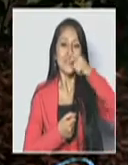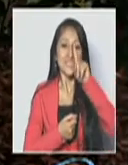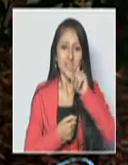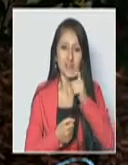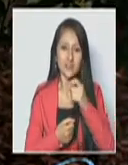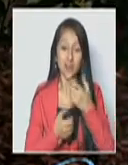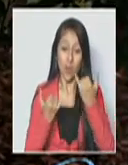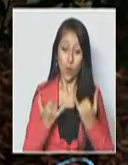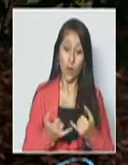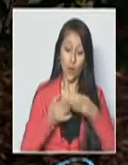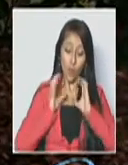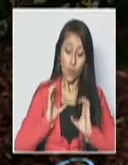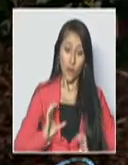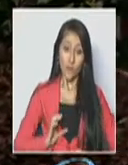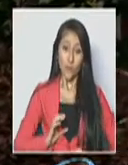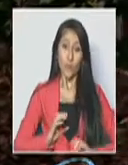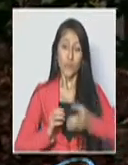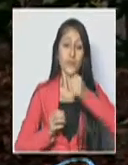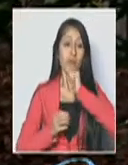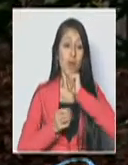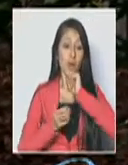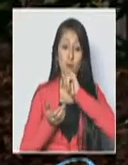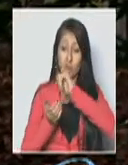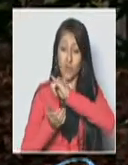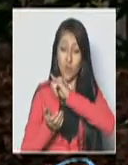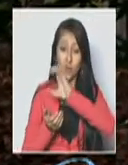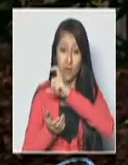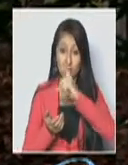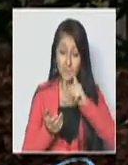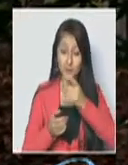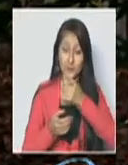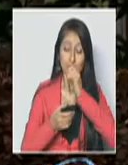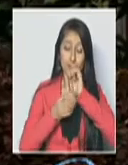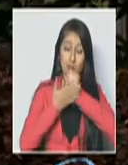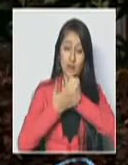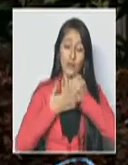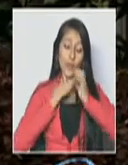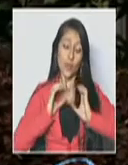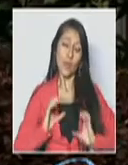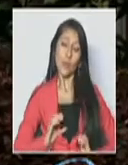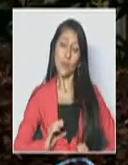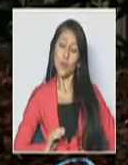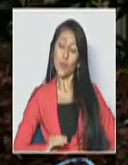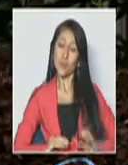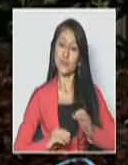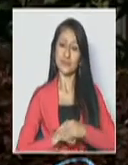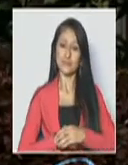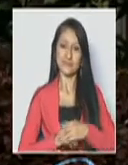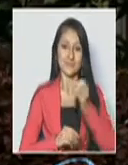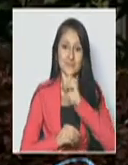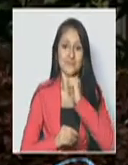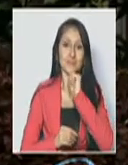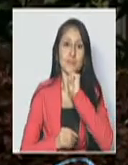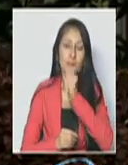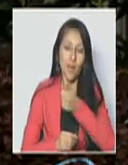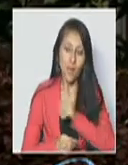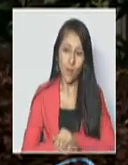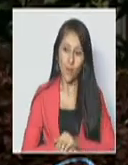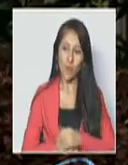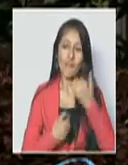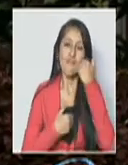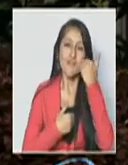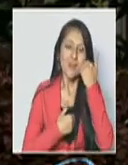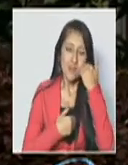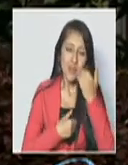cuerpo se hidrata con azúcar no el azúcar deshidrata el azúcar antes es la comida para esas infecciones